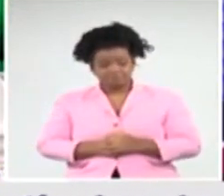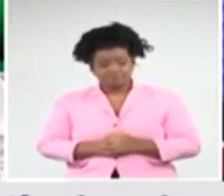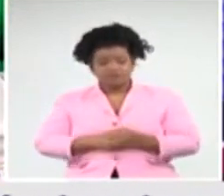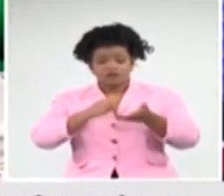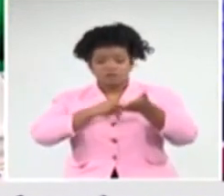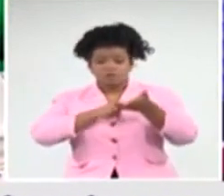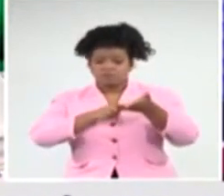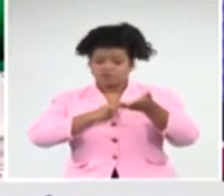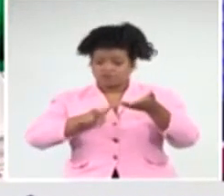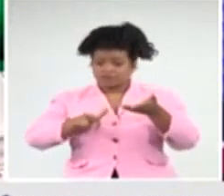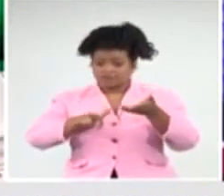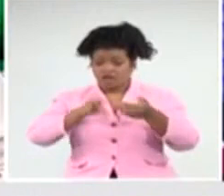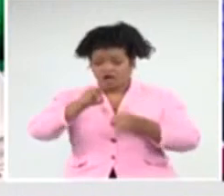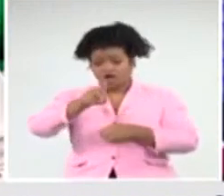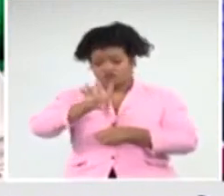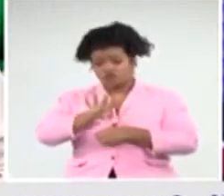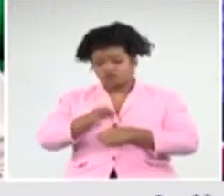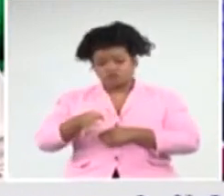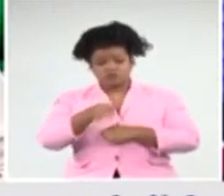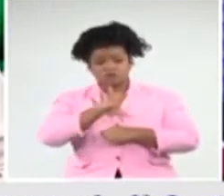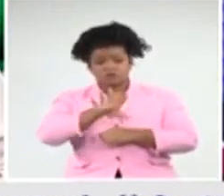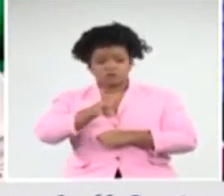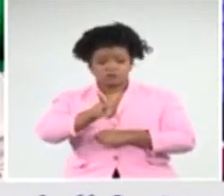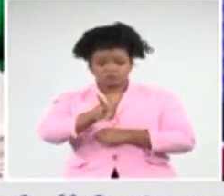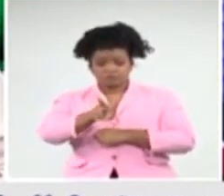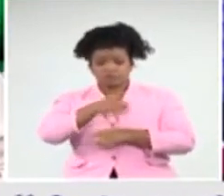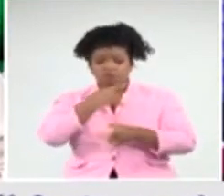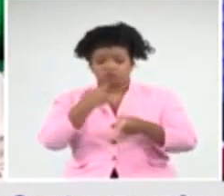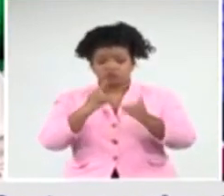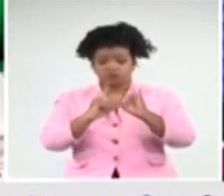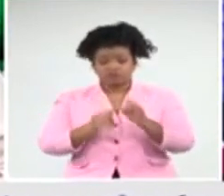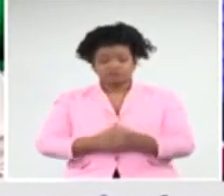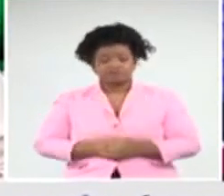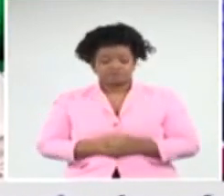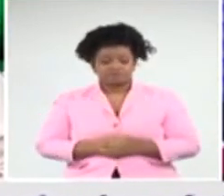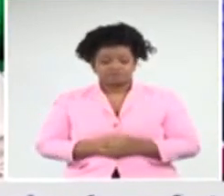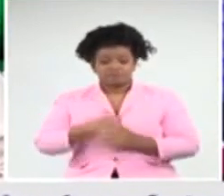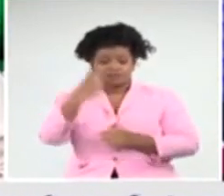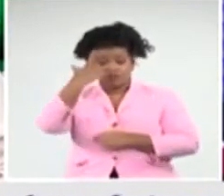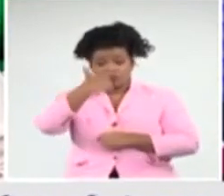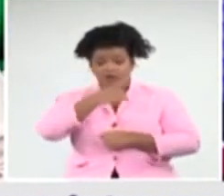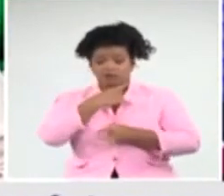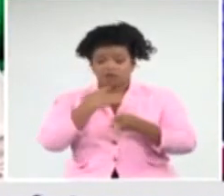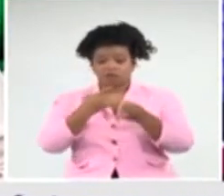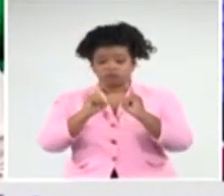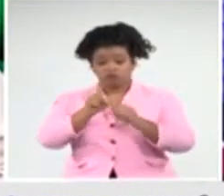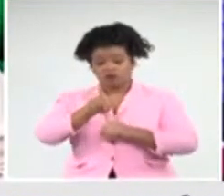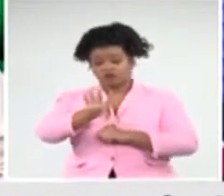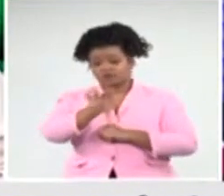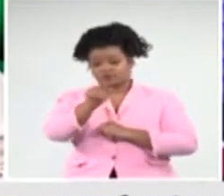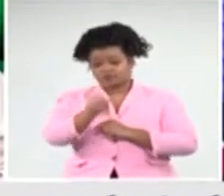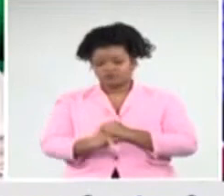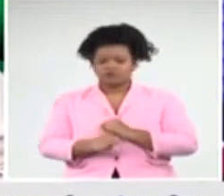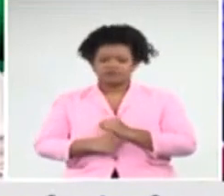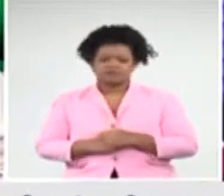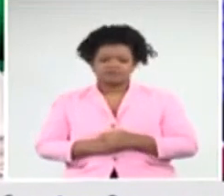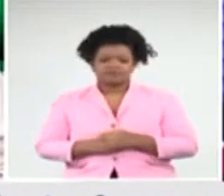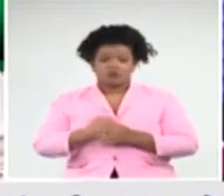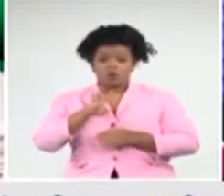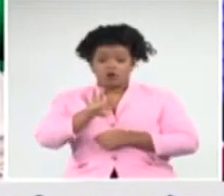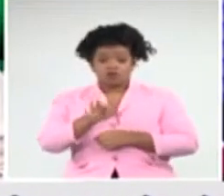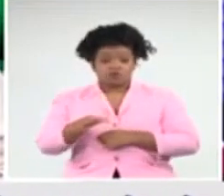52 municipios. De la provincia de Ciego de Ávila fallecen 14 personas, 4 del municipio de